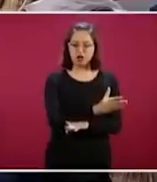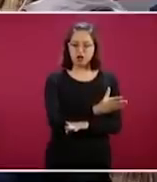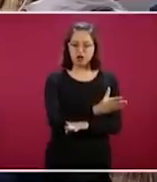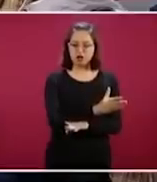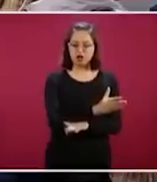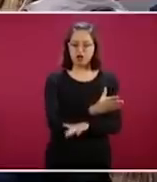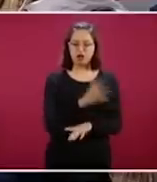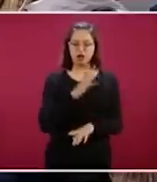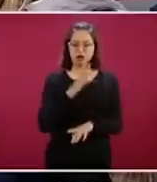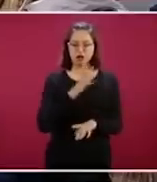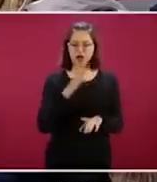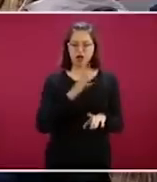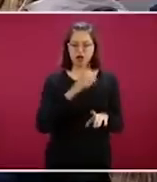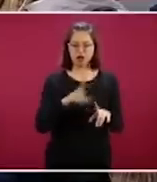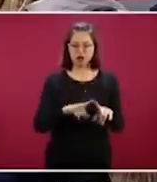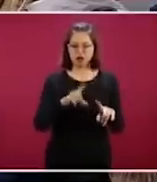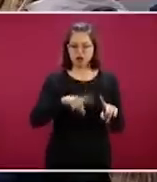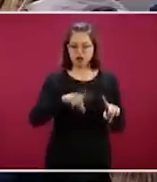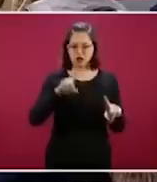Hay una gráfica.